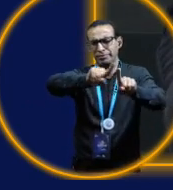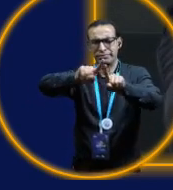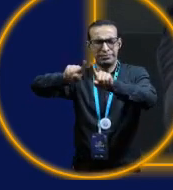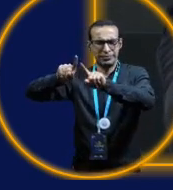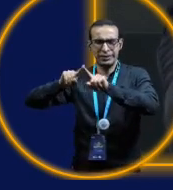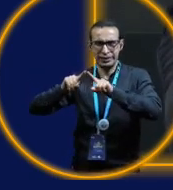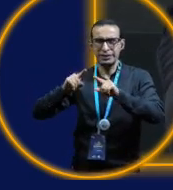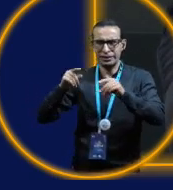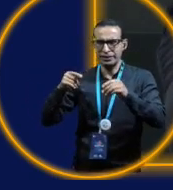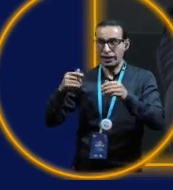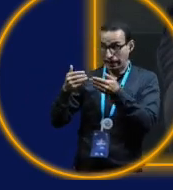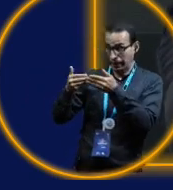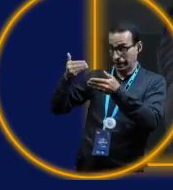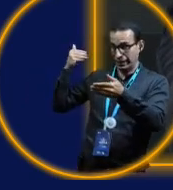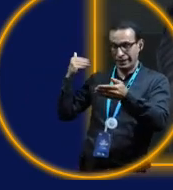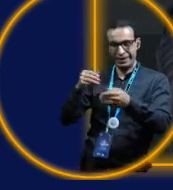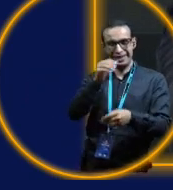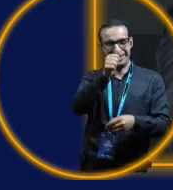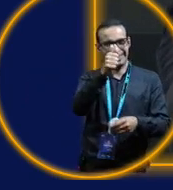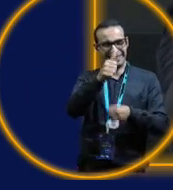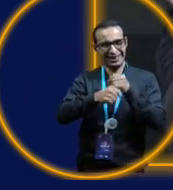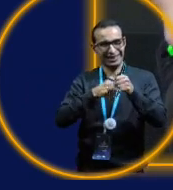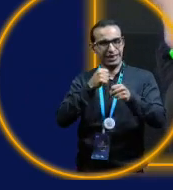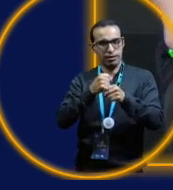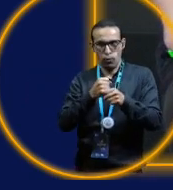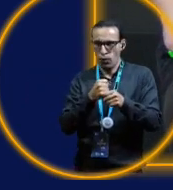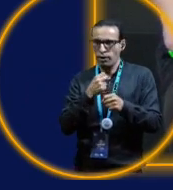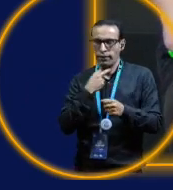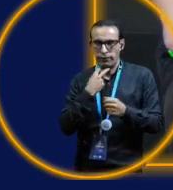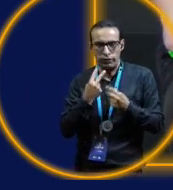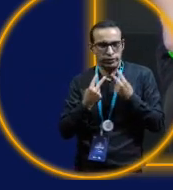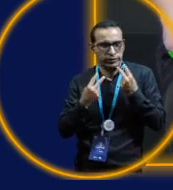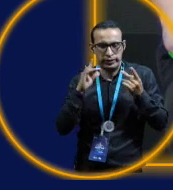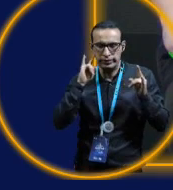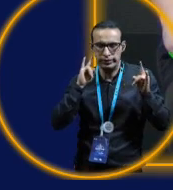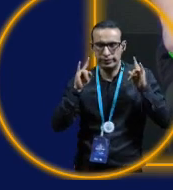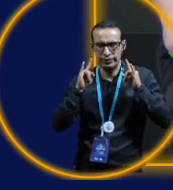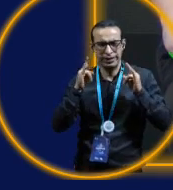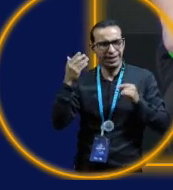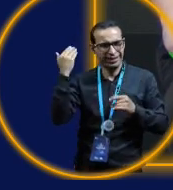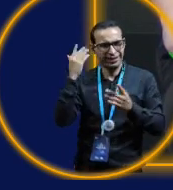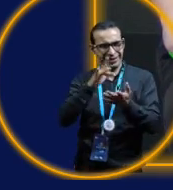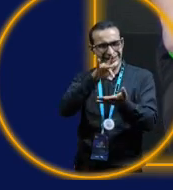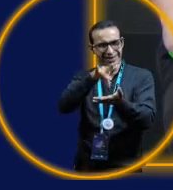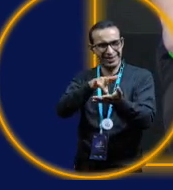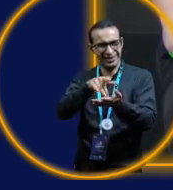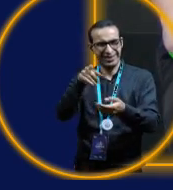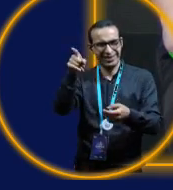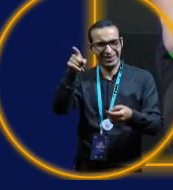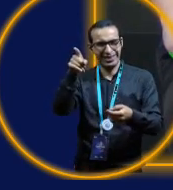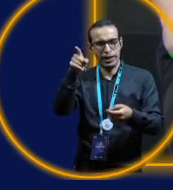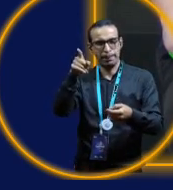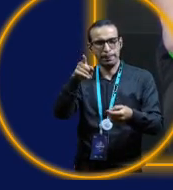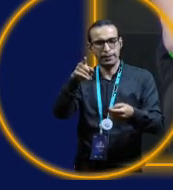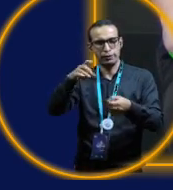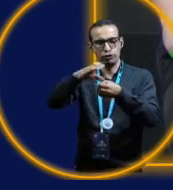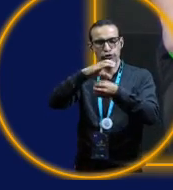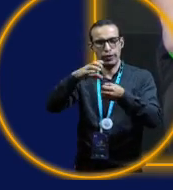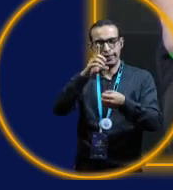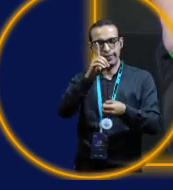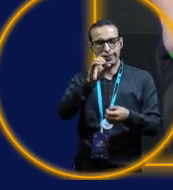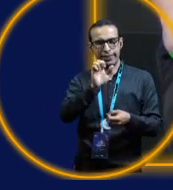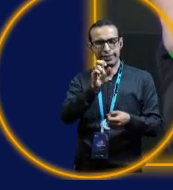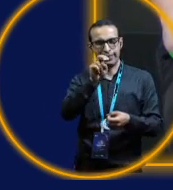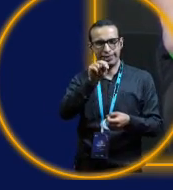Durante los últimos 10 años que día fui a esta conferencia de radio en Denver que es como una conferencia